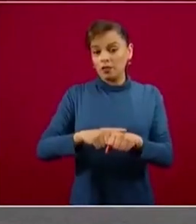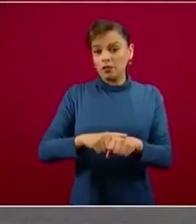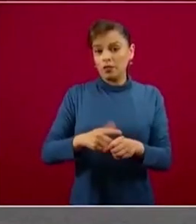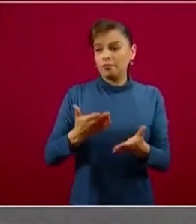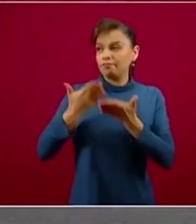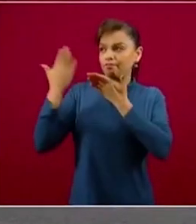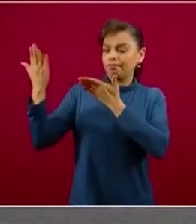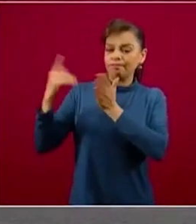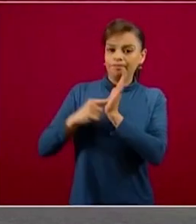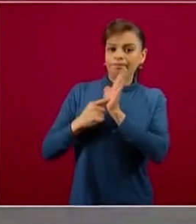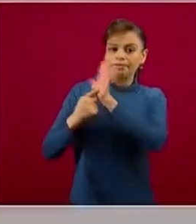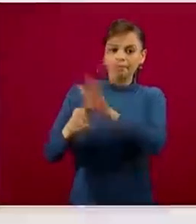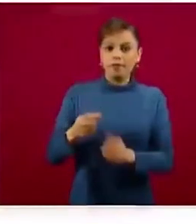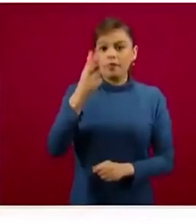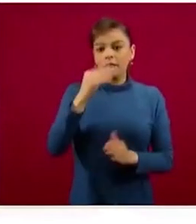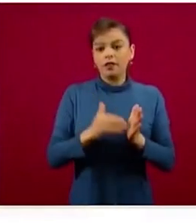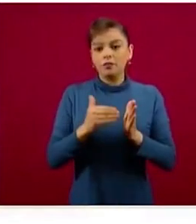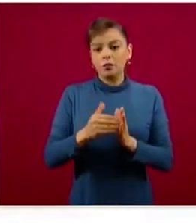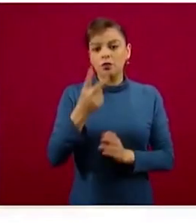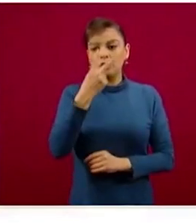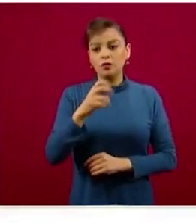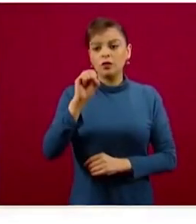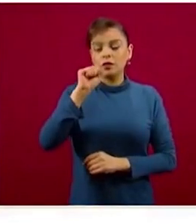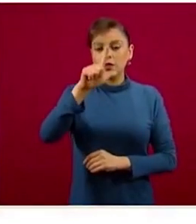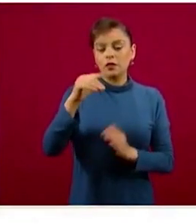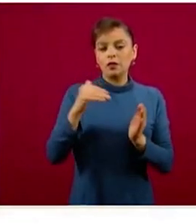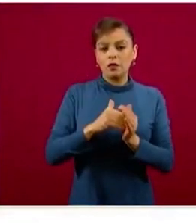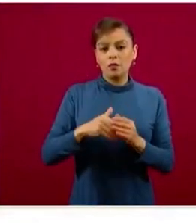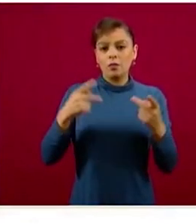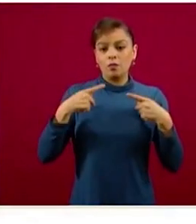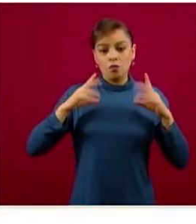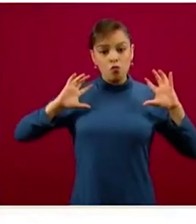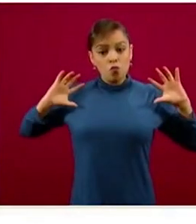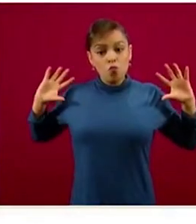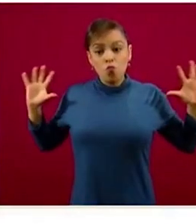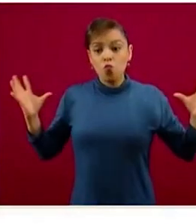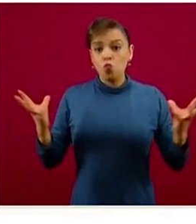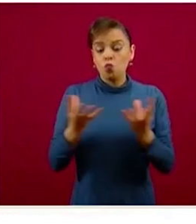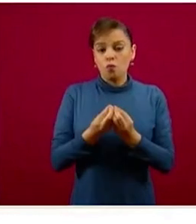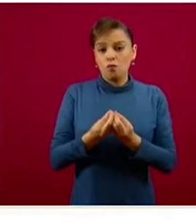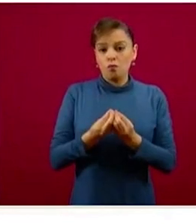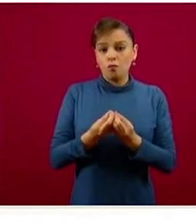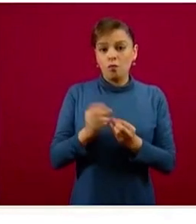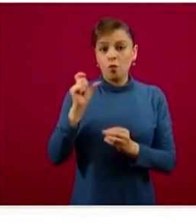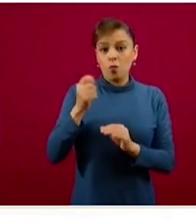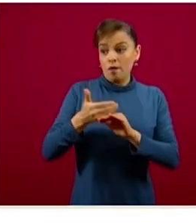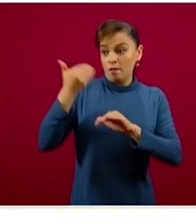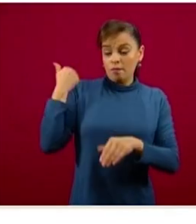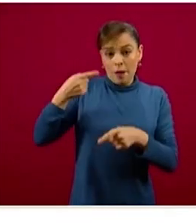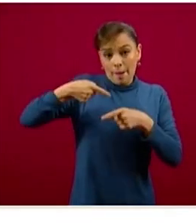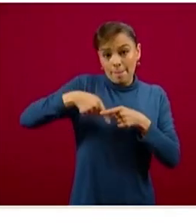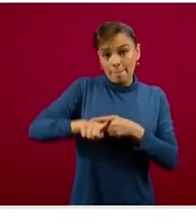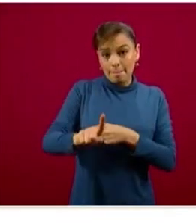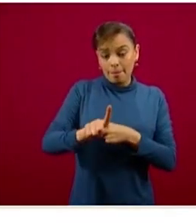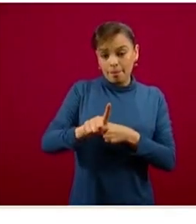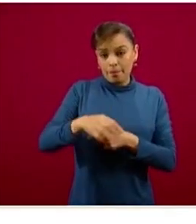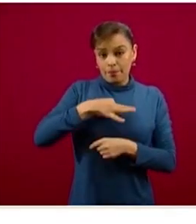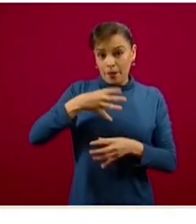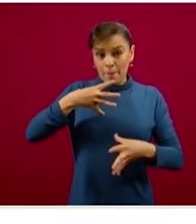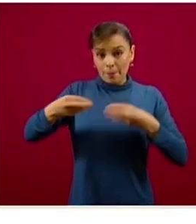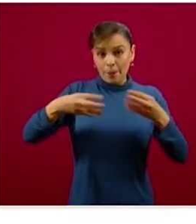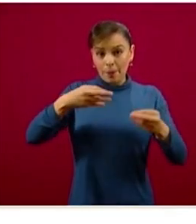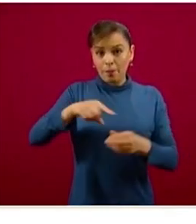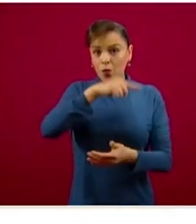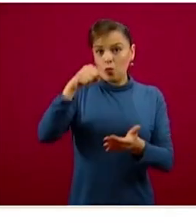3 millones 267 mil personas en forma acumulada desde que inició la epidemia en china a inicios del